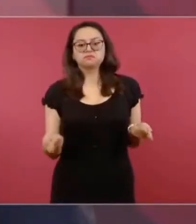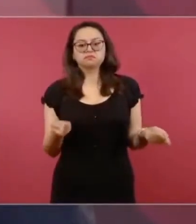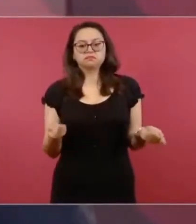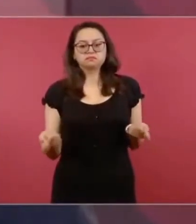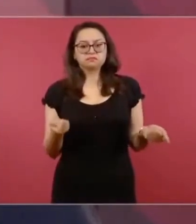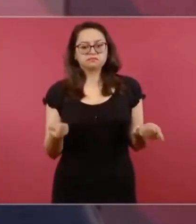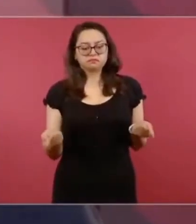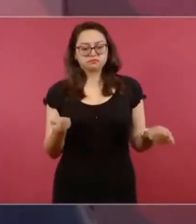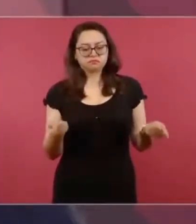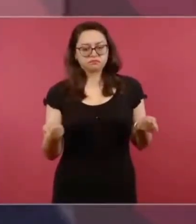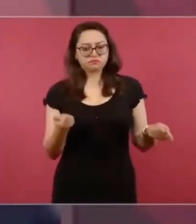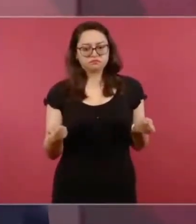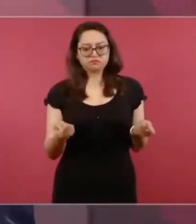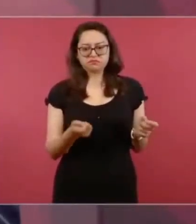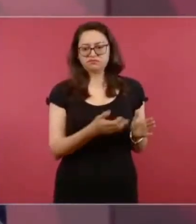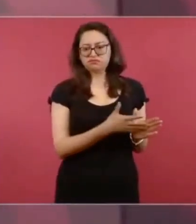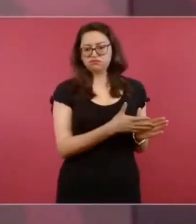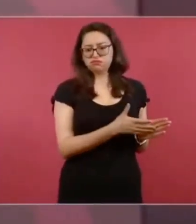durante 300 años.